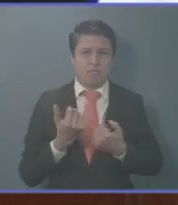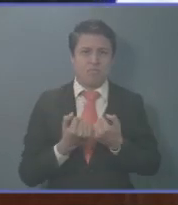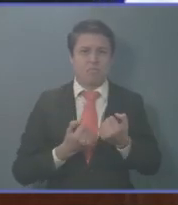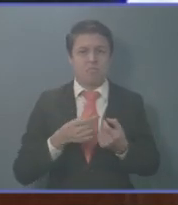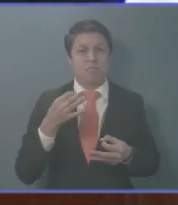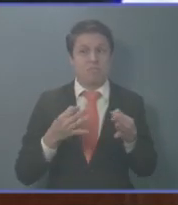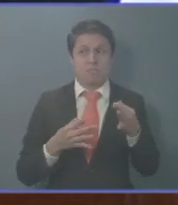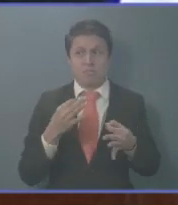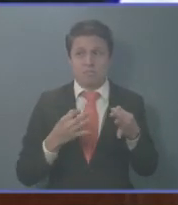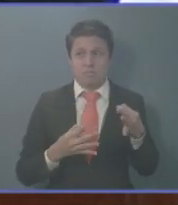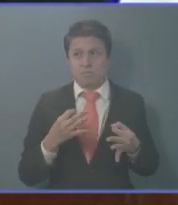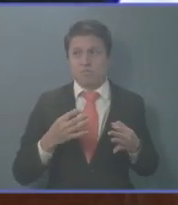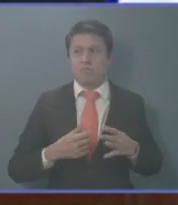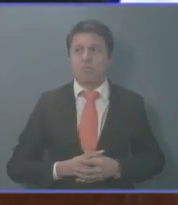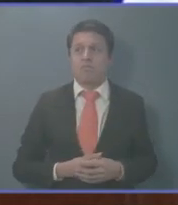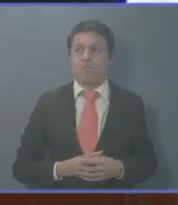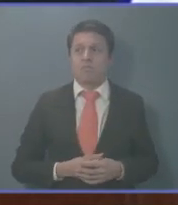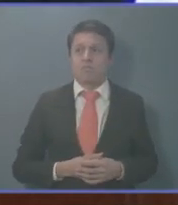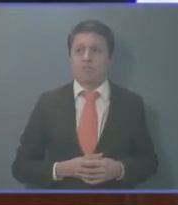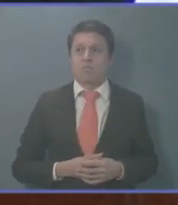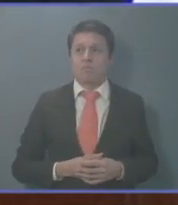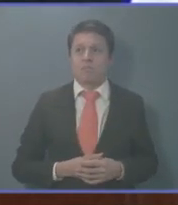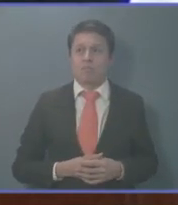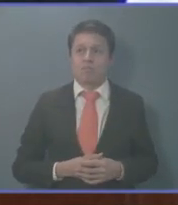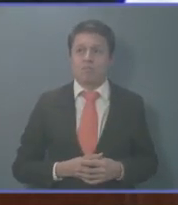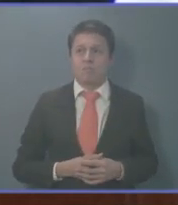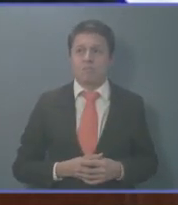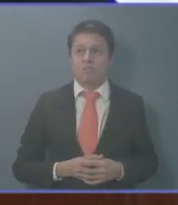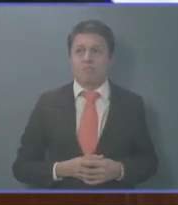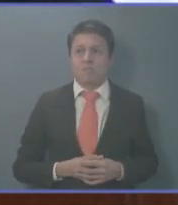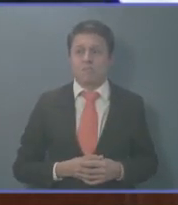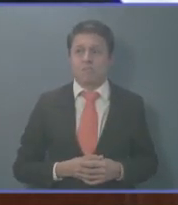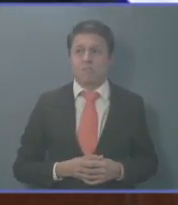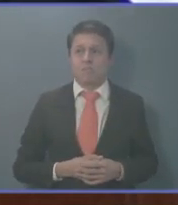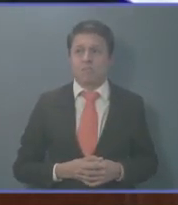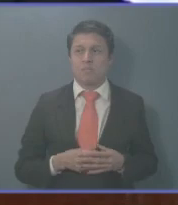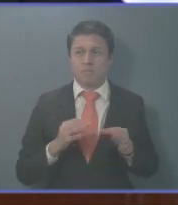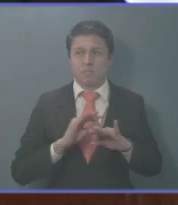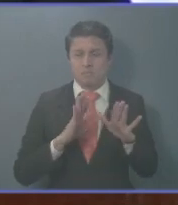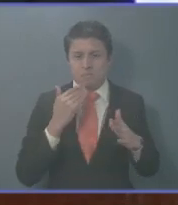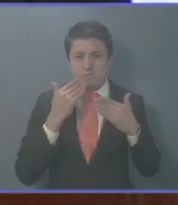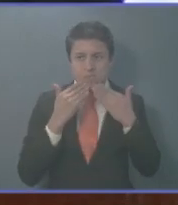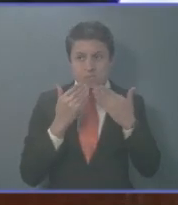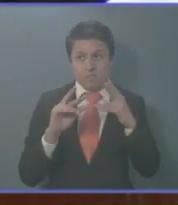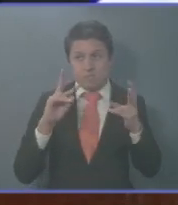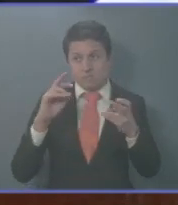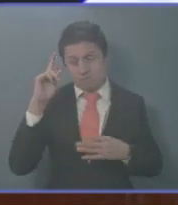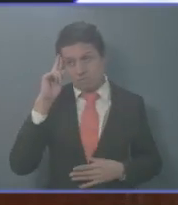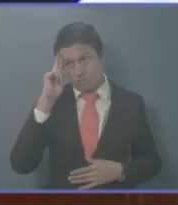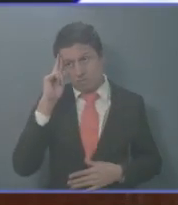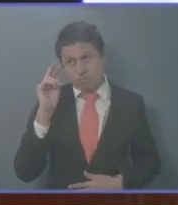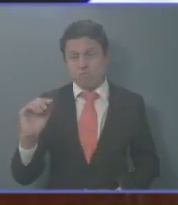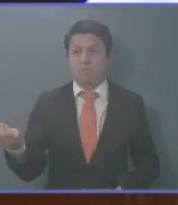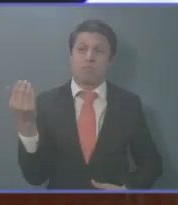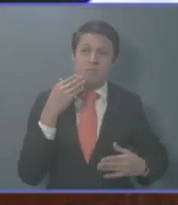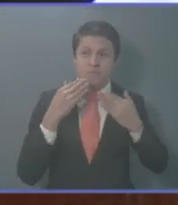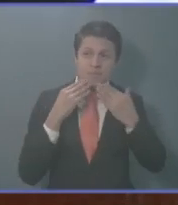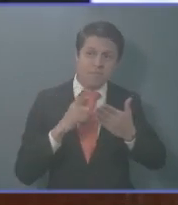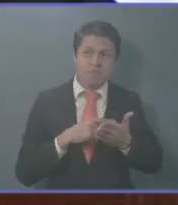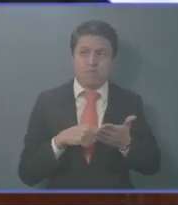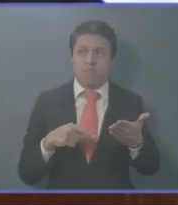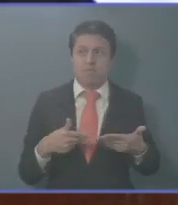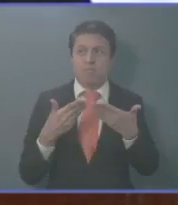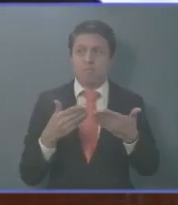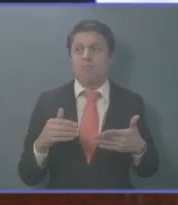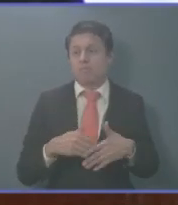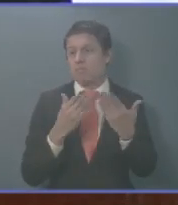sobrepasar este veto, que por cierto nos dice, una de las razones por las que se dice que se ha vetado es porque dice que